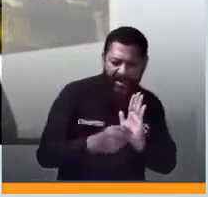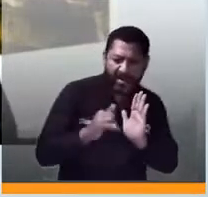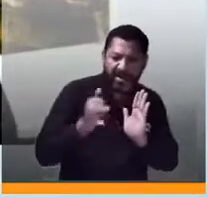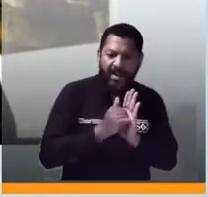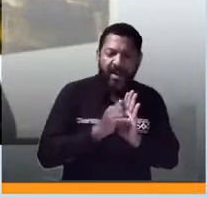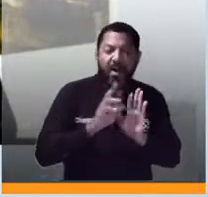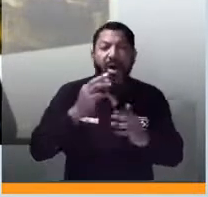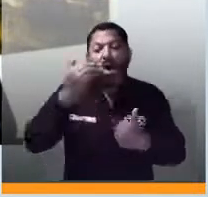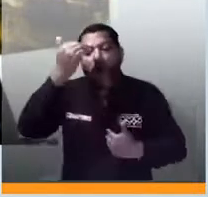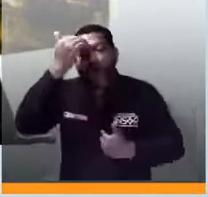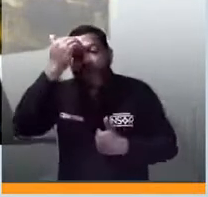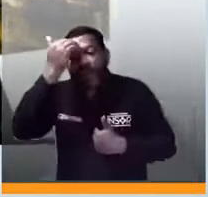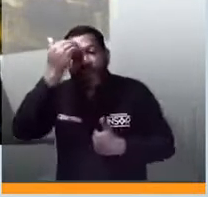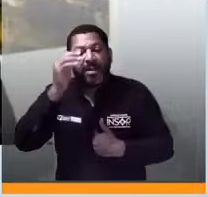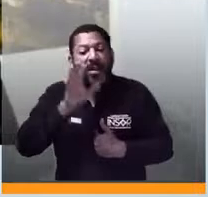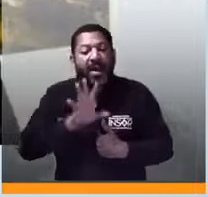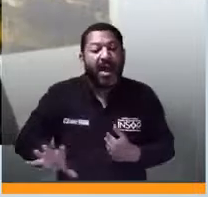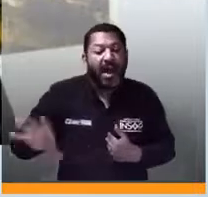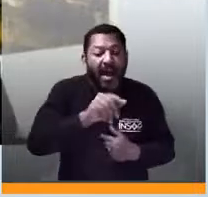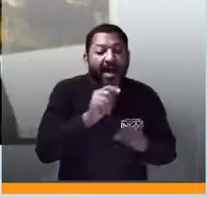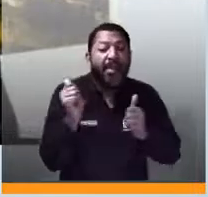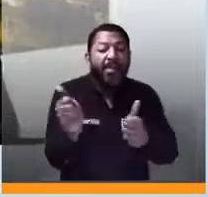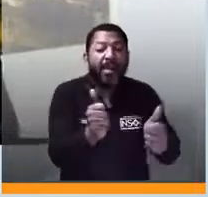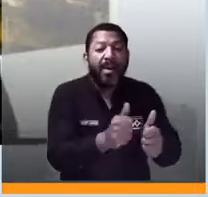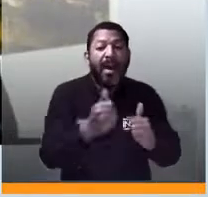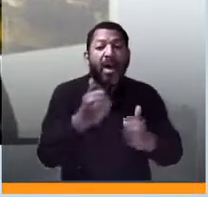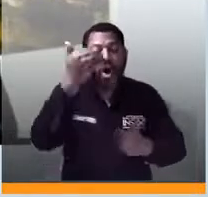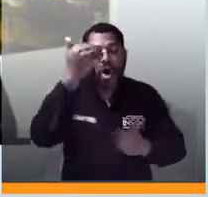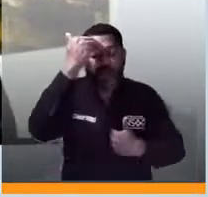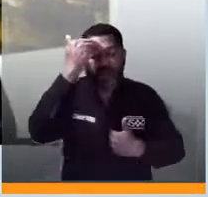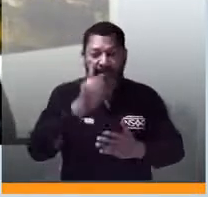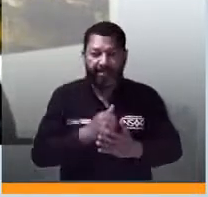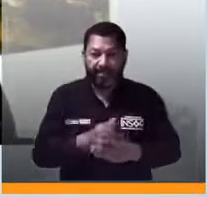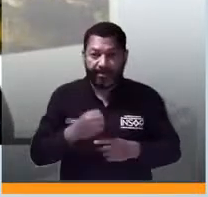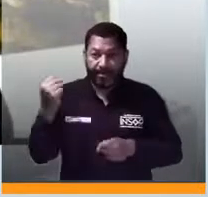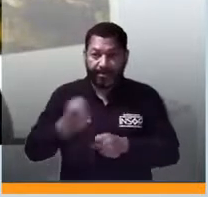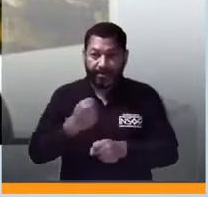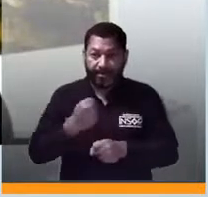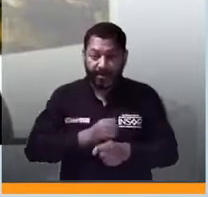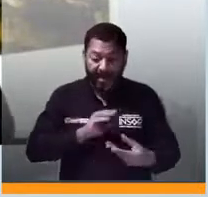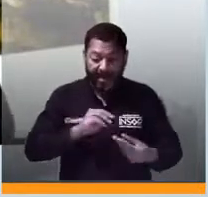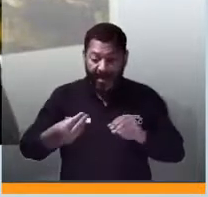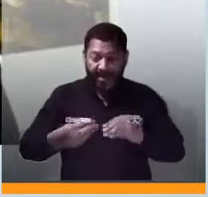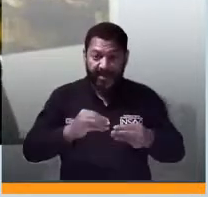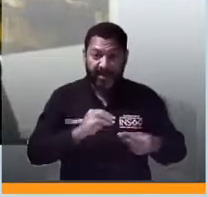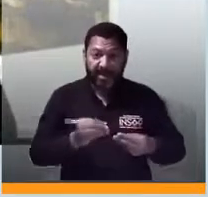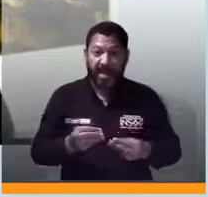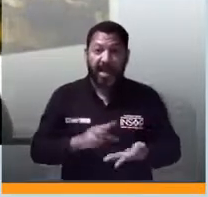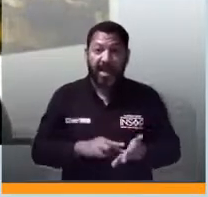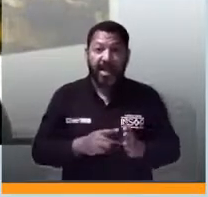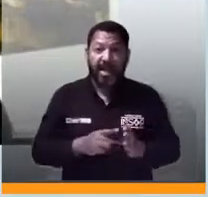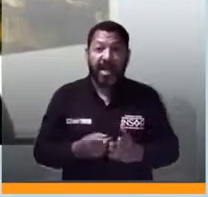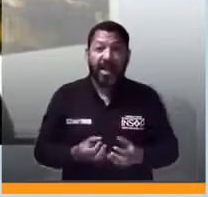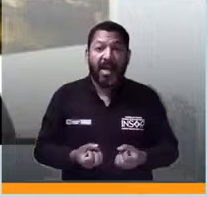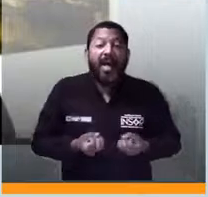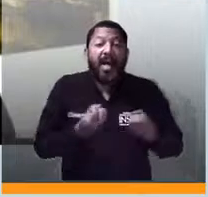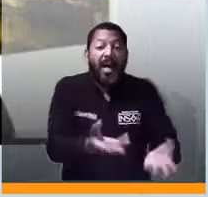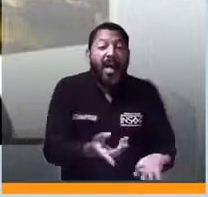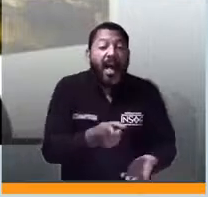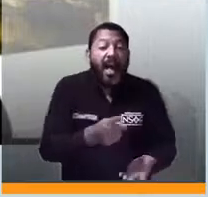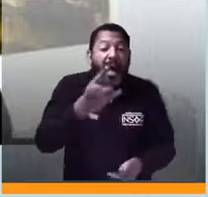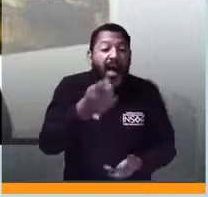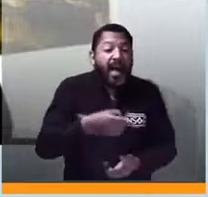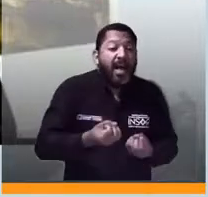que tenemos todos, que tengan los estudiantes la misma conciencia, que el trabajo flexible no implica que le demos nada a nadie, sino que implica que todos